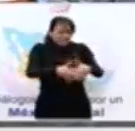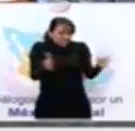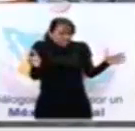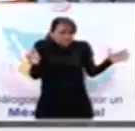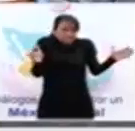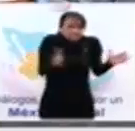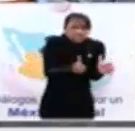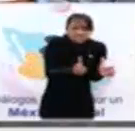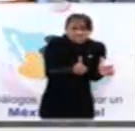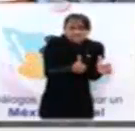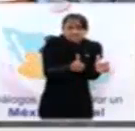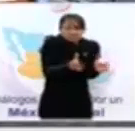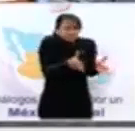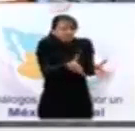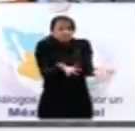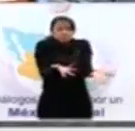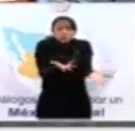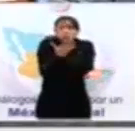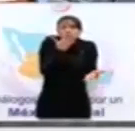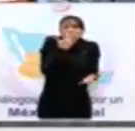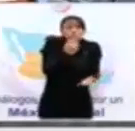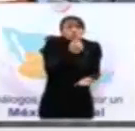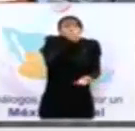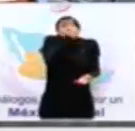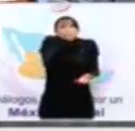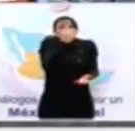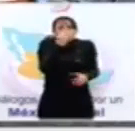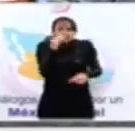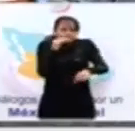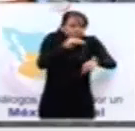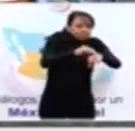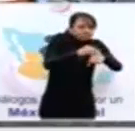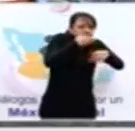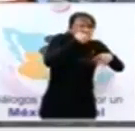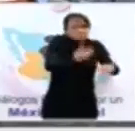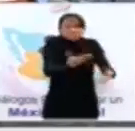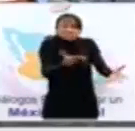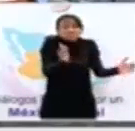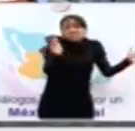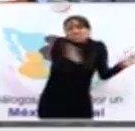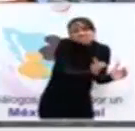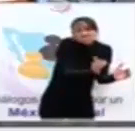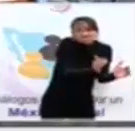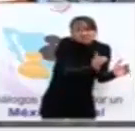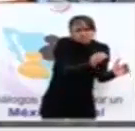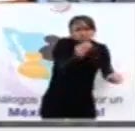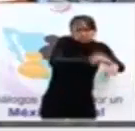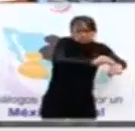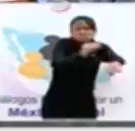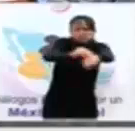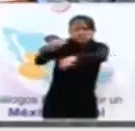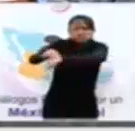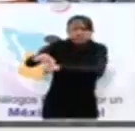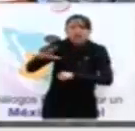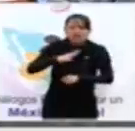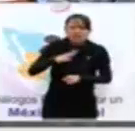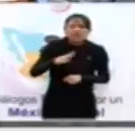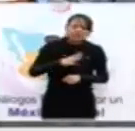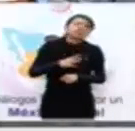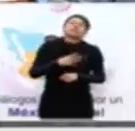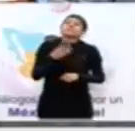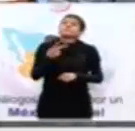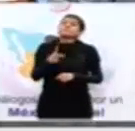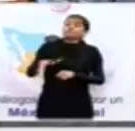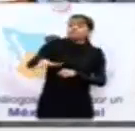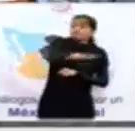con ellos. No hay una sola que no esté estableciendo. Y todo eso lo hacen en el 16% de la superficie